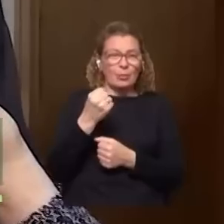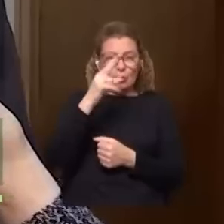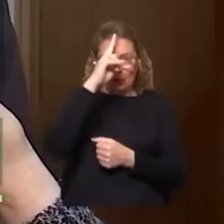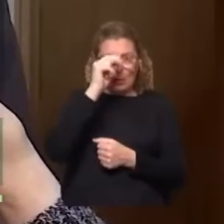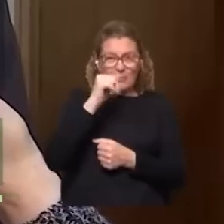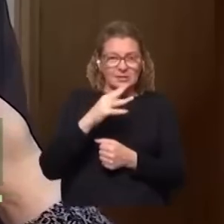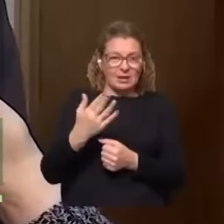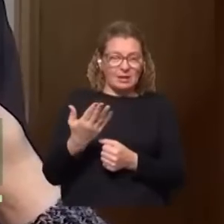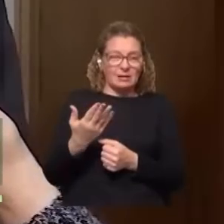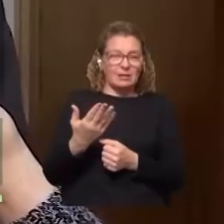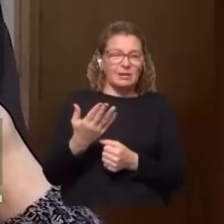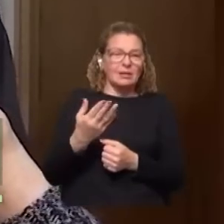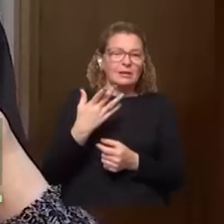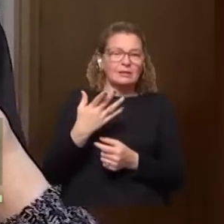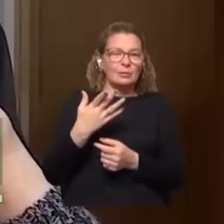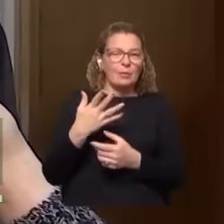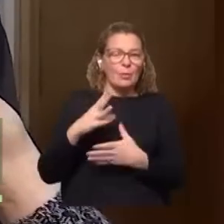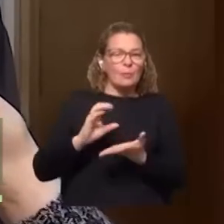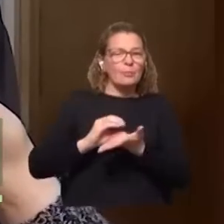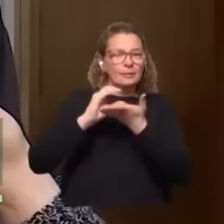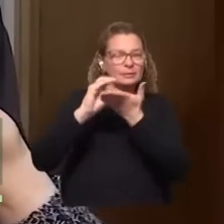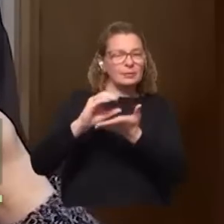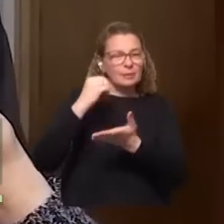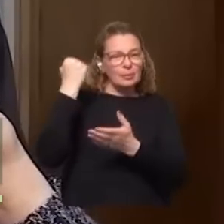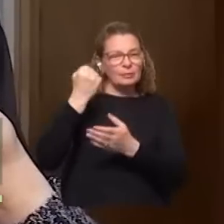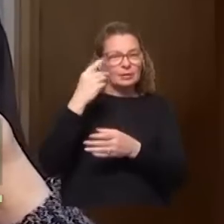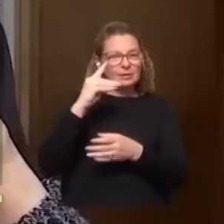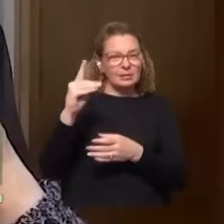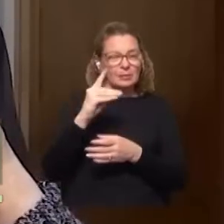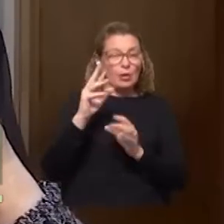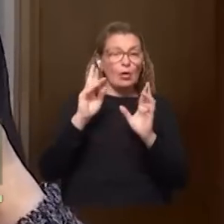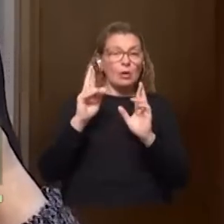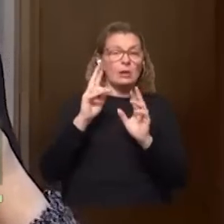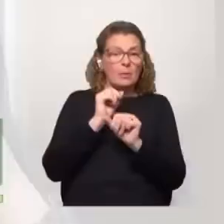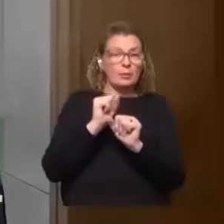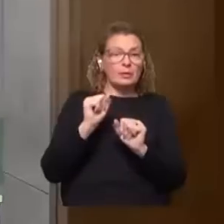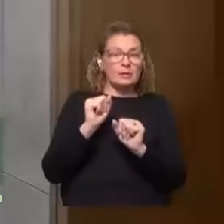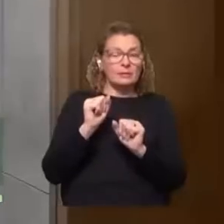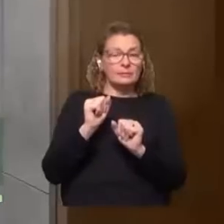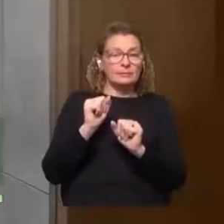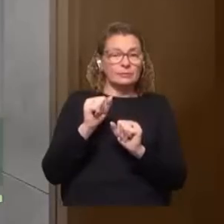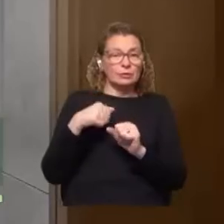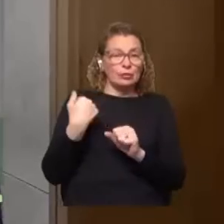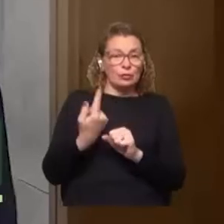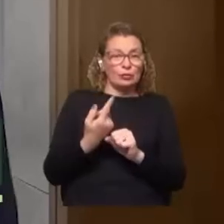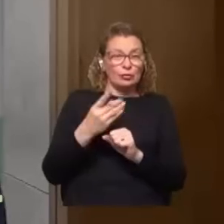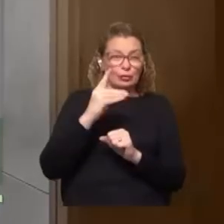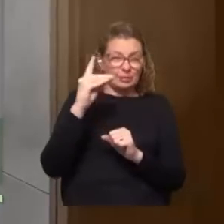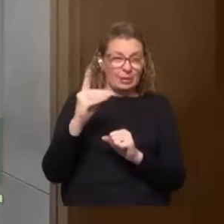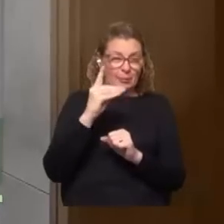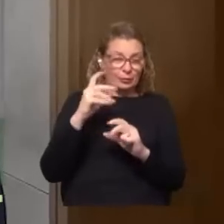de clínicas Tuvo una reasignación importante en diputados y ojalá se encuentre así que bueno nosotros en la cámara de